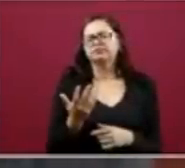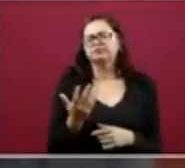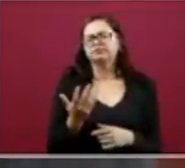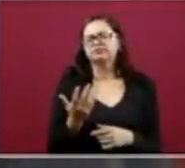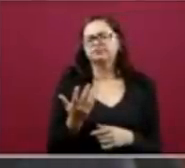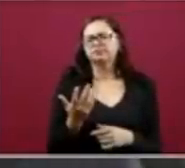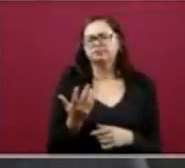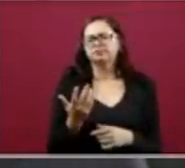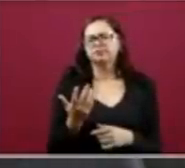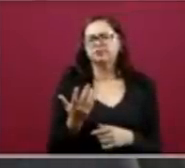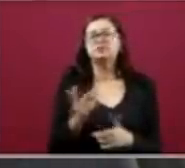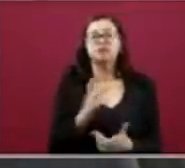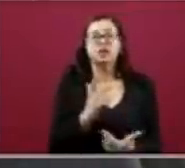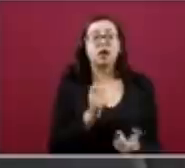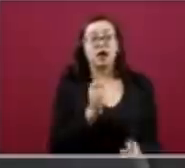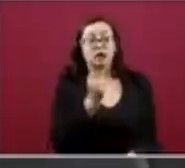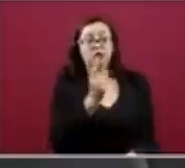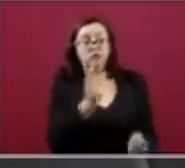razón